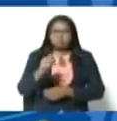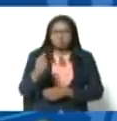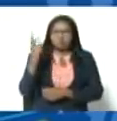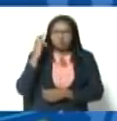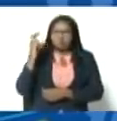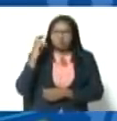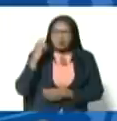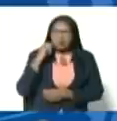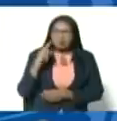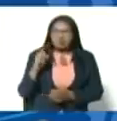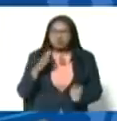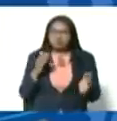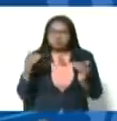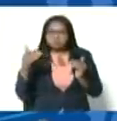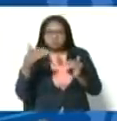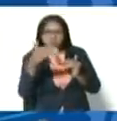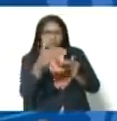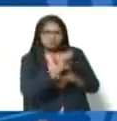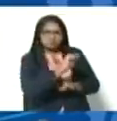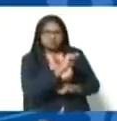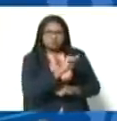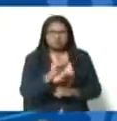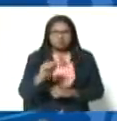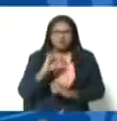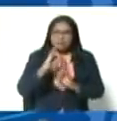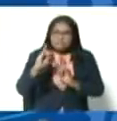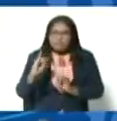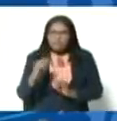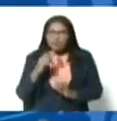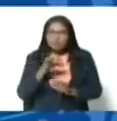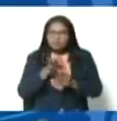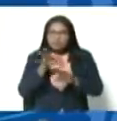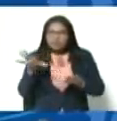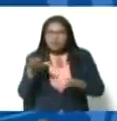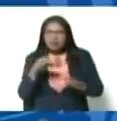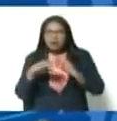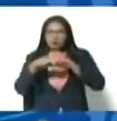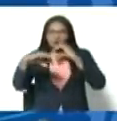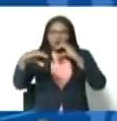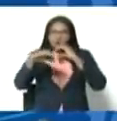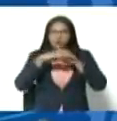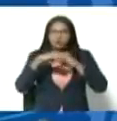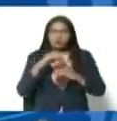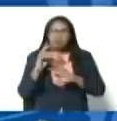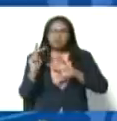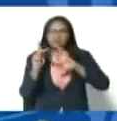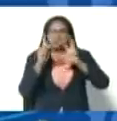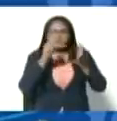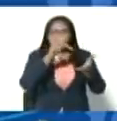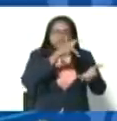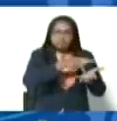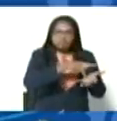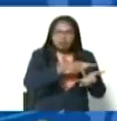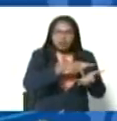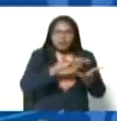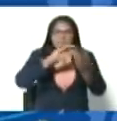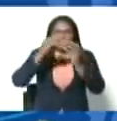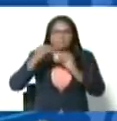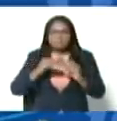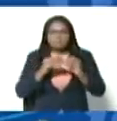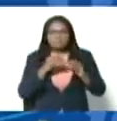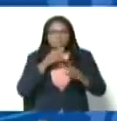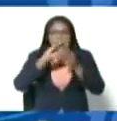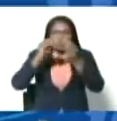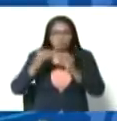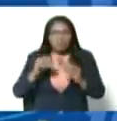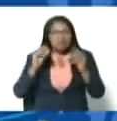sonando. Cada vez que agarra una curva, y ahí mismo, mira, uno dejaba el autobús aquí y entraba a mantenimiento